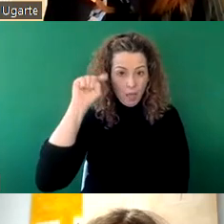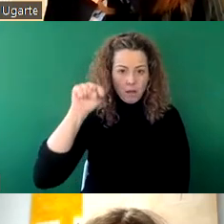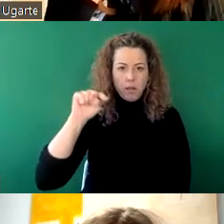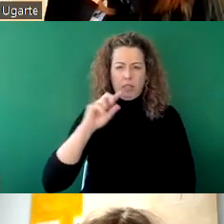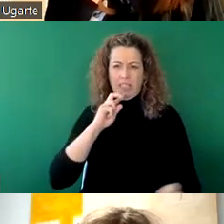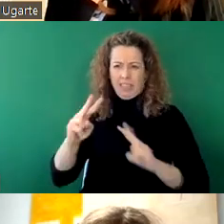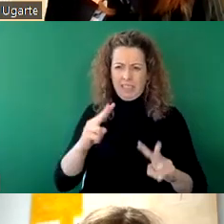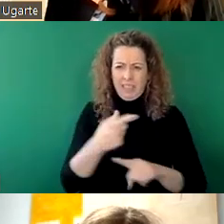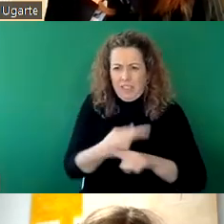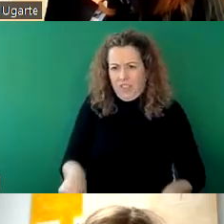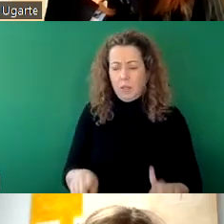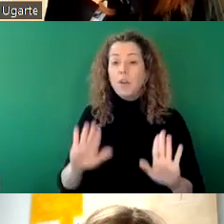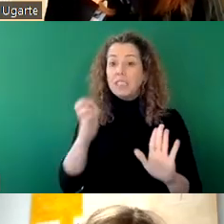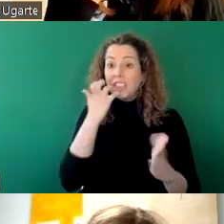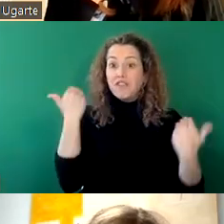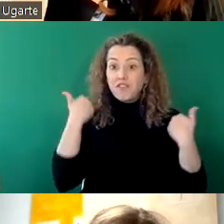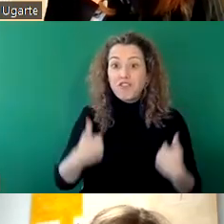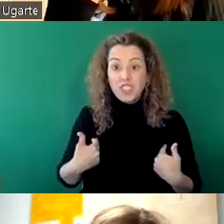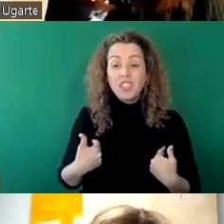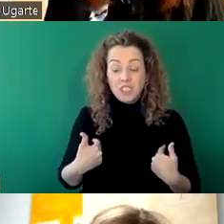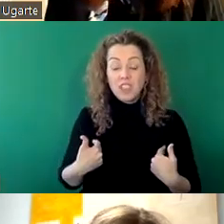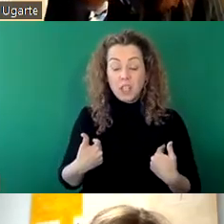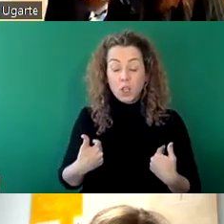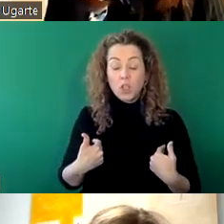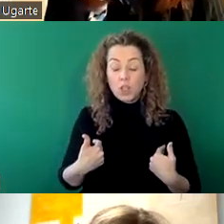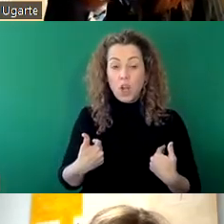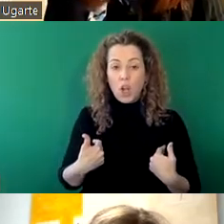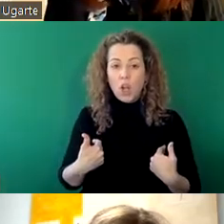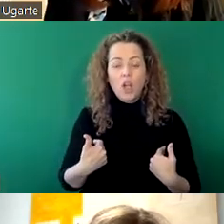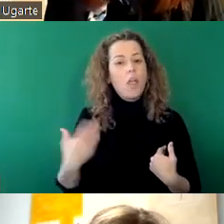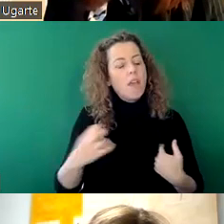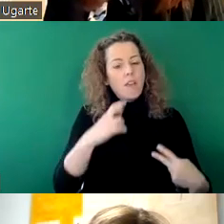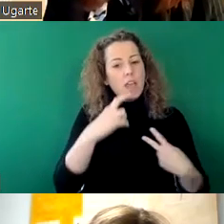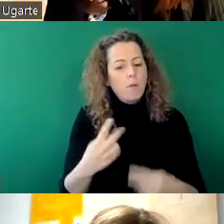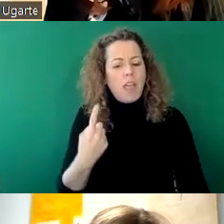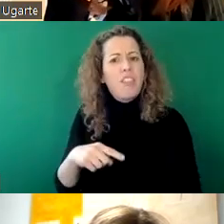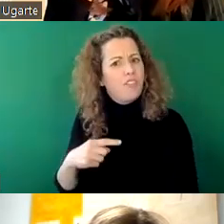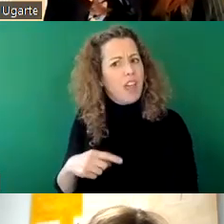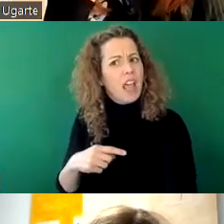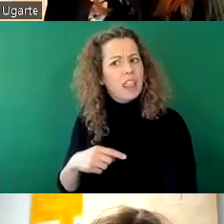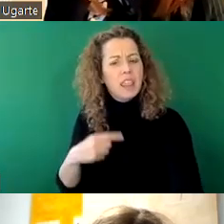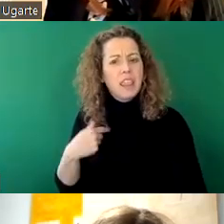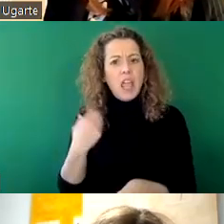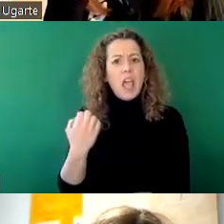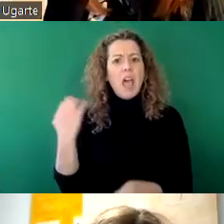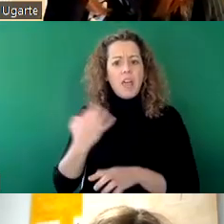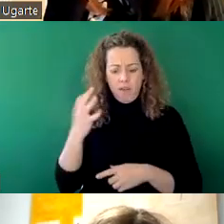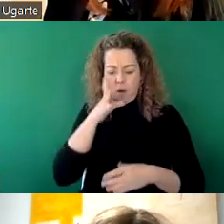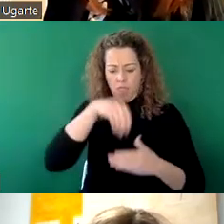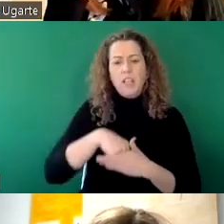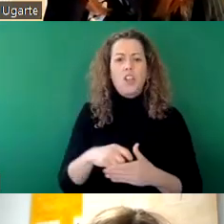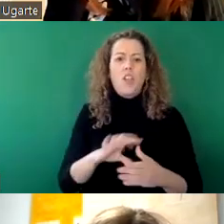distintas. Pero si es físico, tenemos que ver una serie de respuestas distintas dentro de las intervenciones